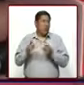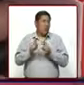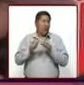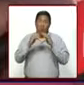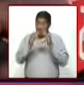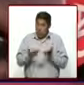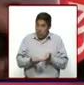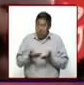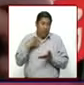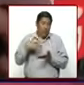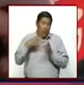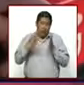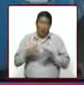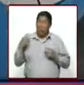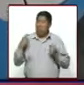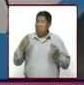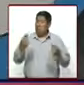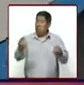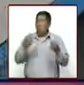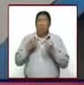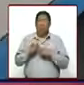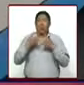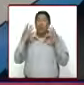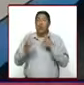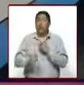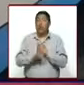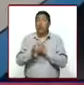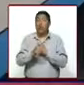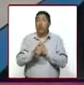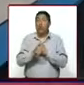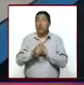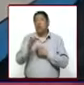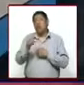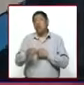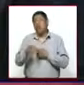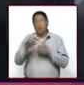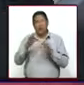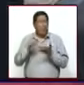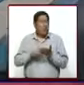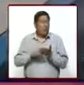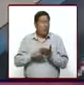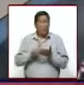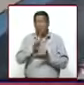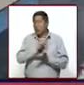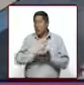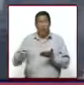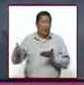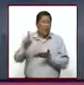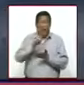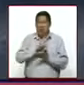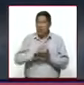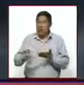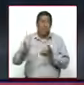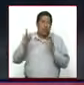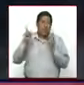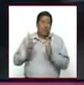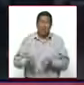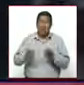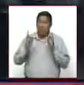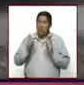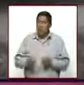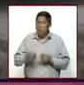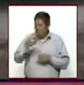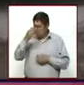colegio, al menos los estudiantes corren bastante peligro. Era de dos carriles. Exactamente, y están semanas tras semanas con los escombros. No sé si